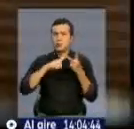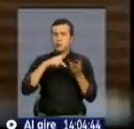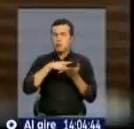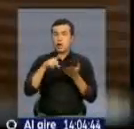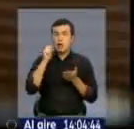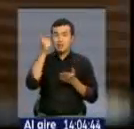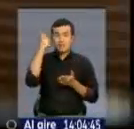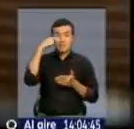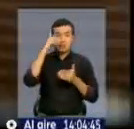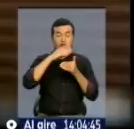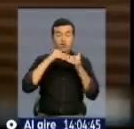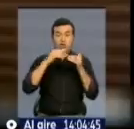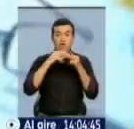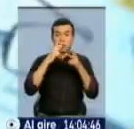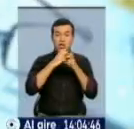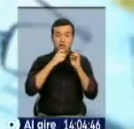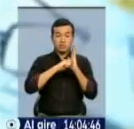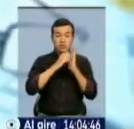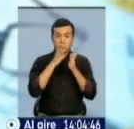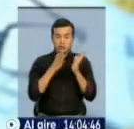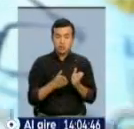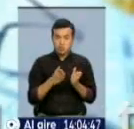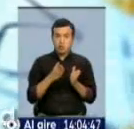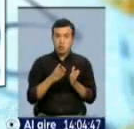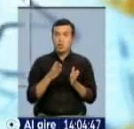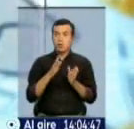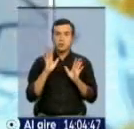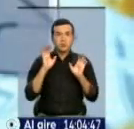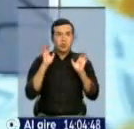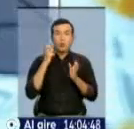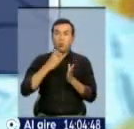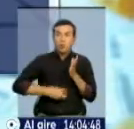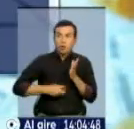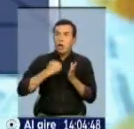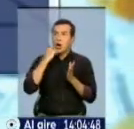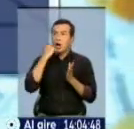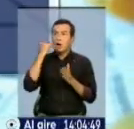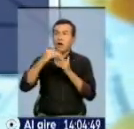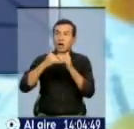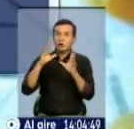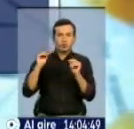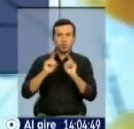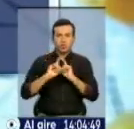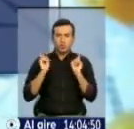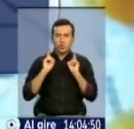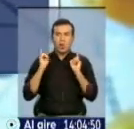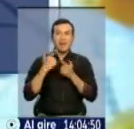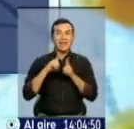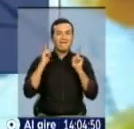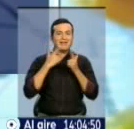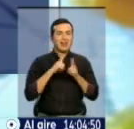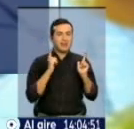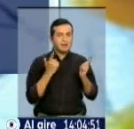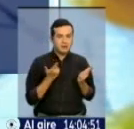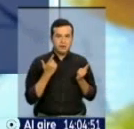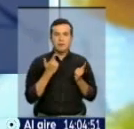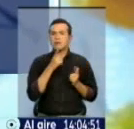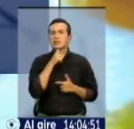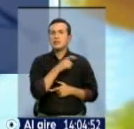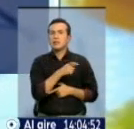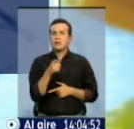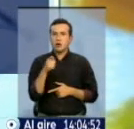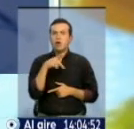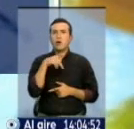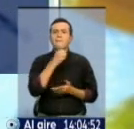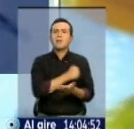de 10 millones de dólares al excontralor para que los mantenga inmunes a cualquier problema detectado en los contratos que ejecutaba en el país. Entre los que se encuentran el